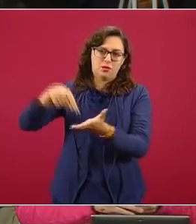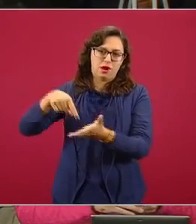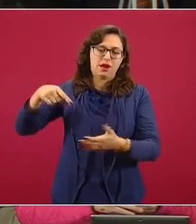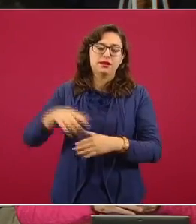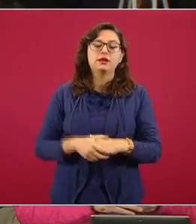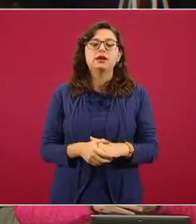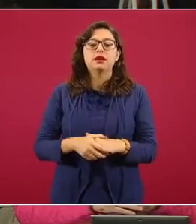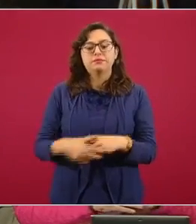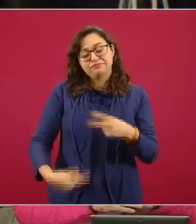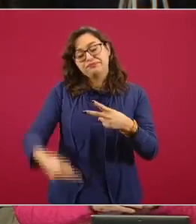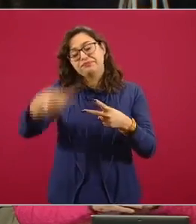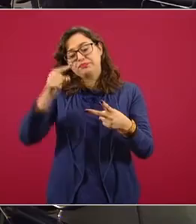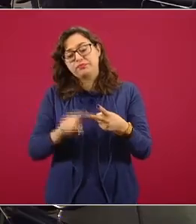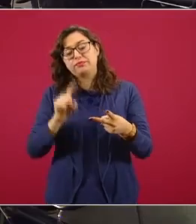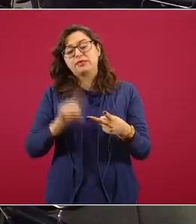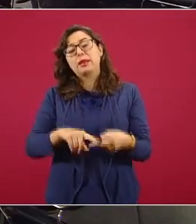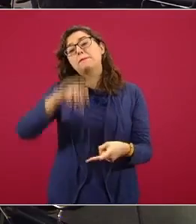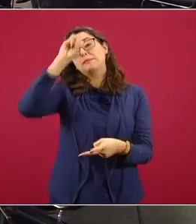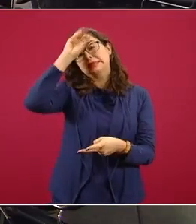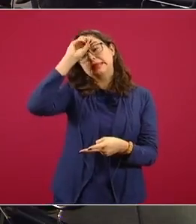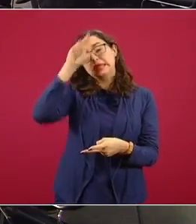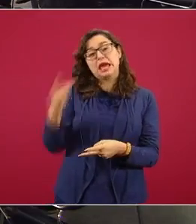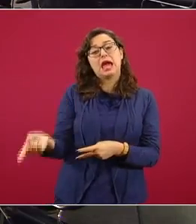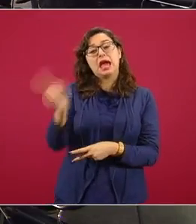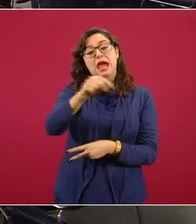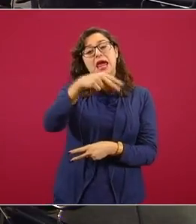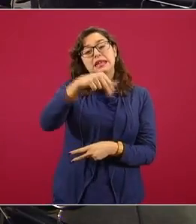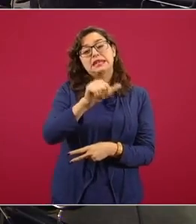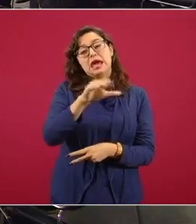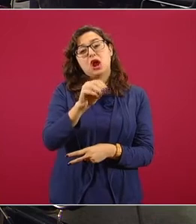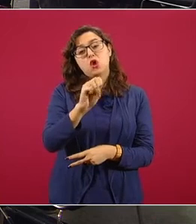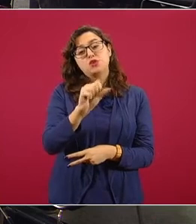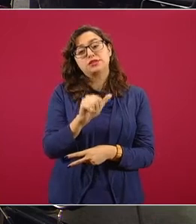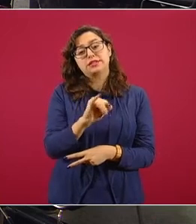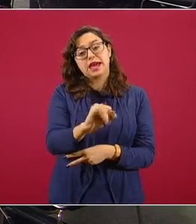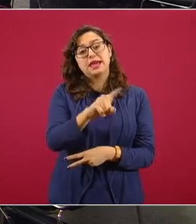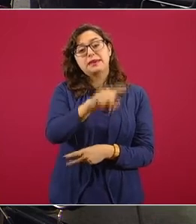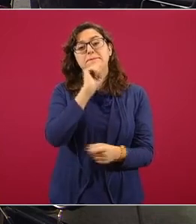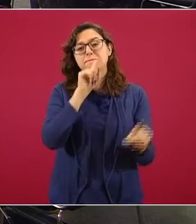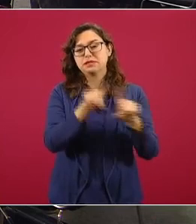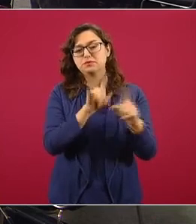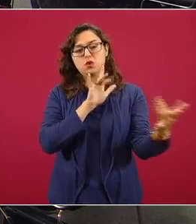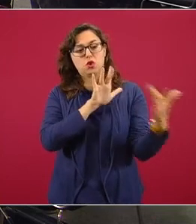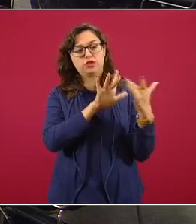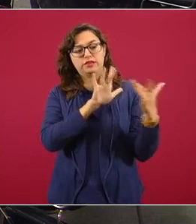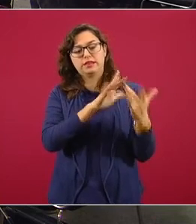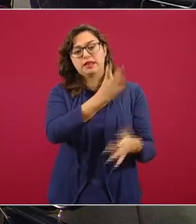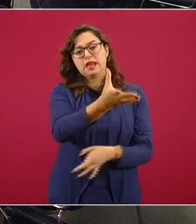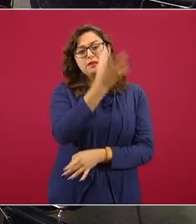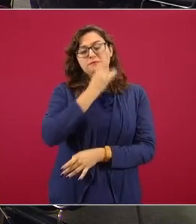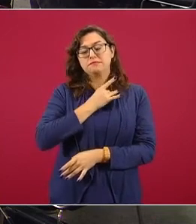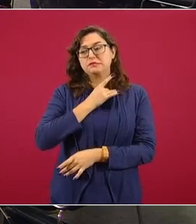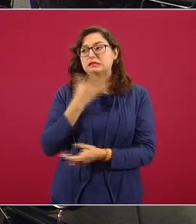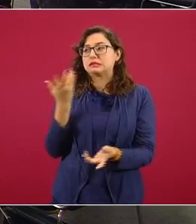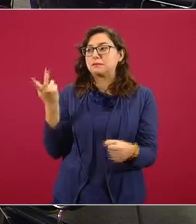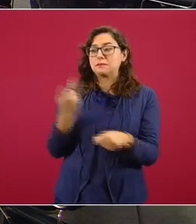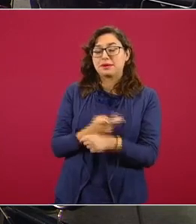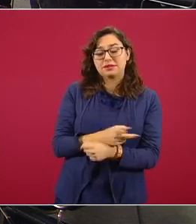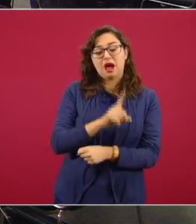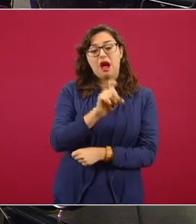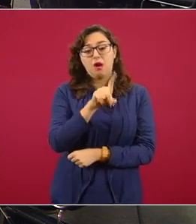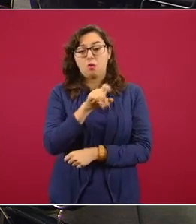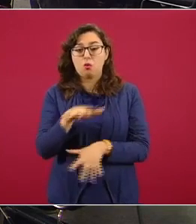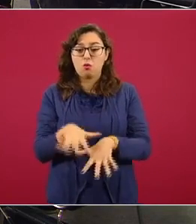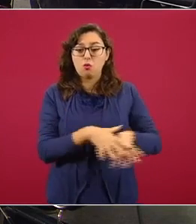de minería en Nacozari. Los habitantes de Nacozari me contactaron, tienen un problema muy fuerte con la calidad del agua a la que